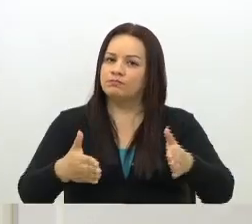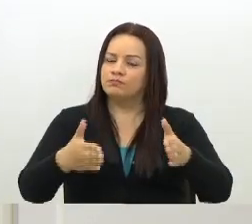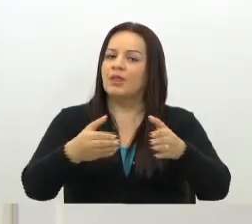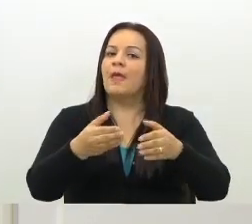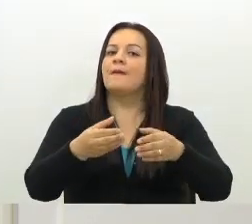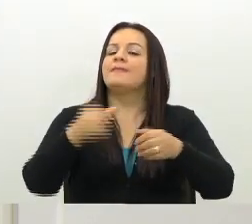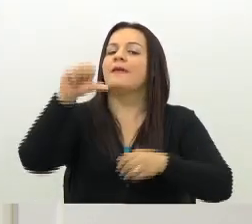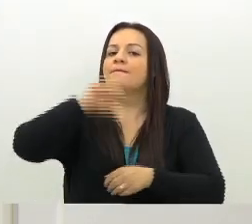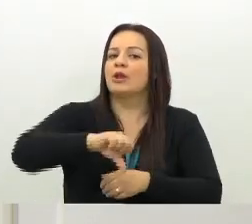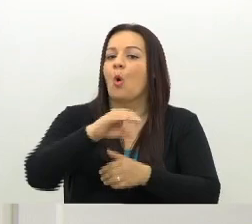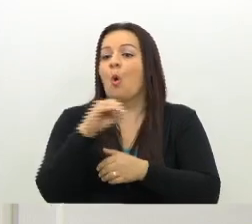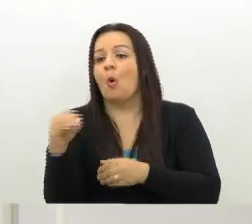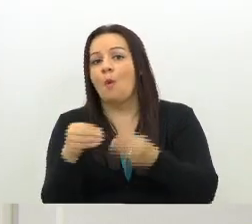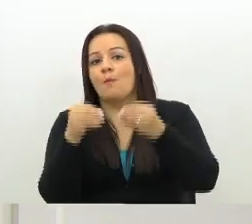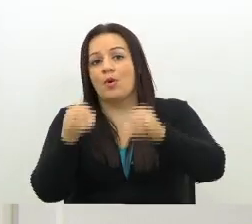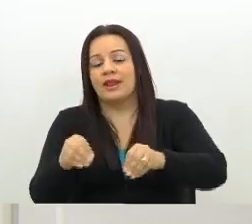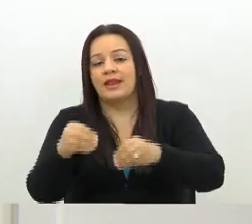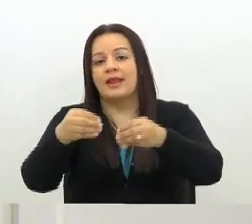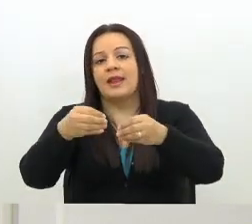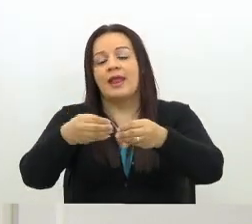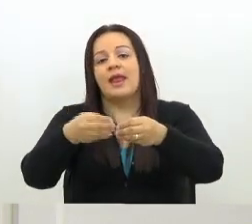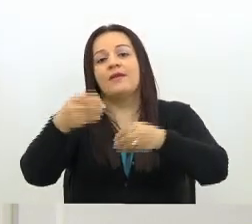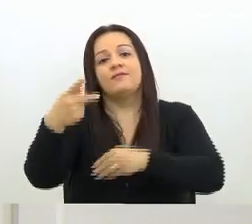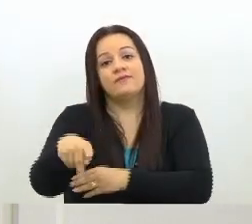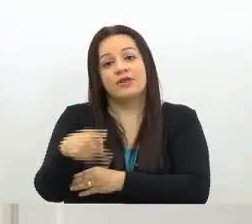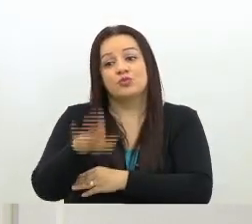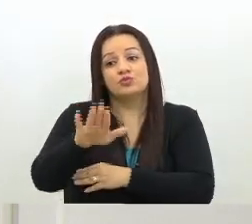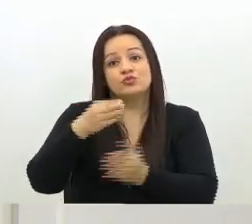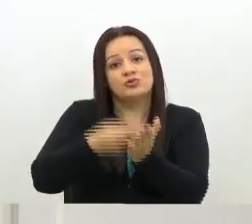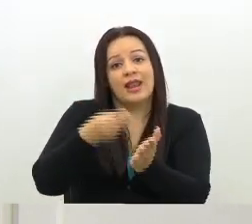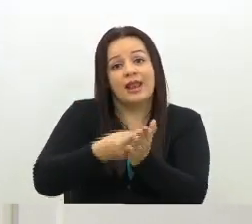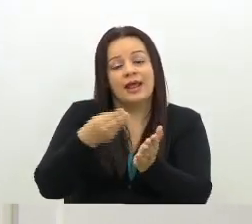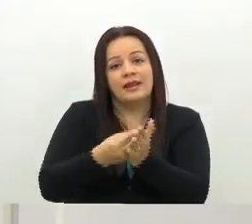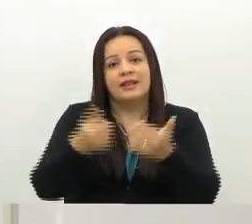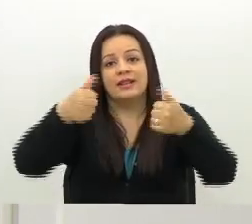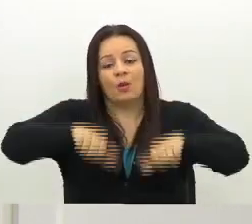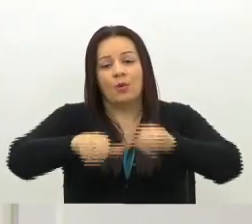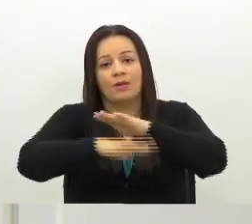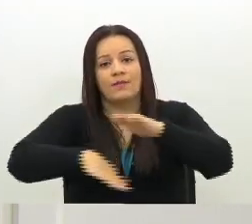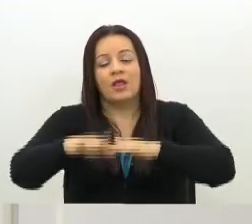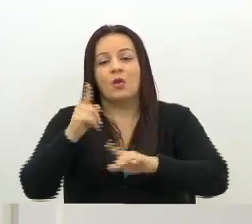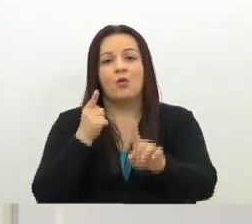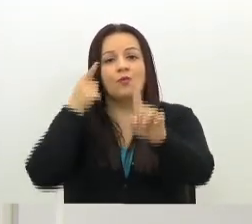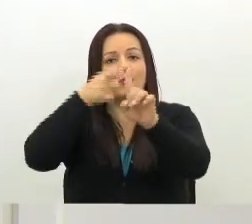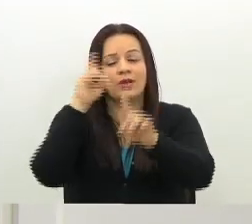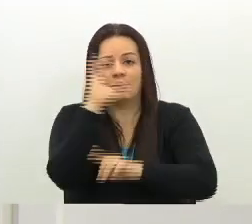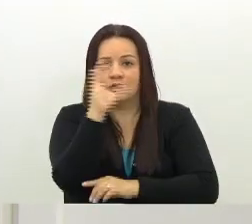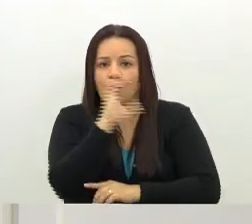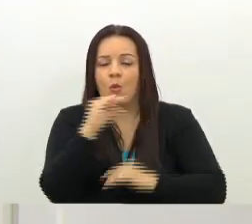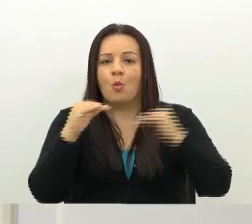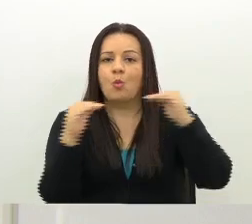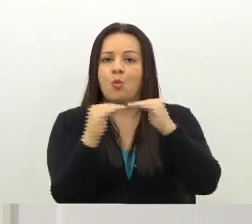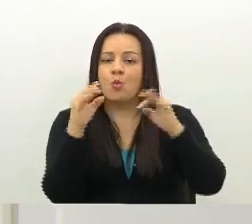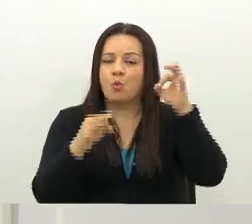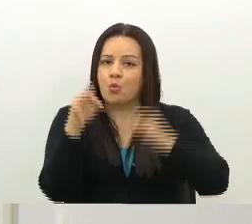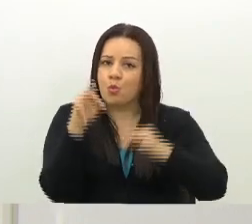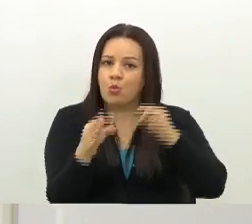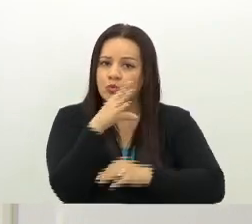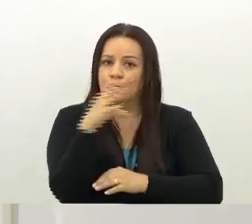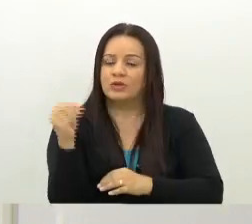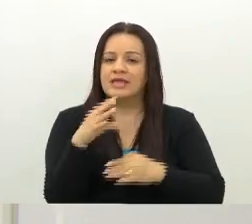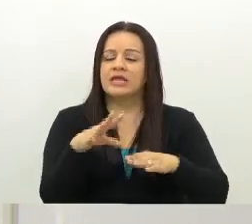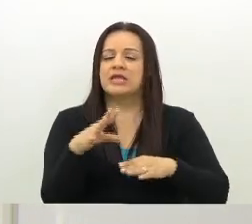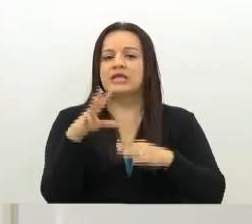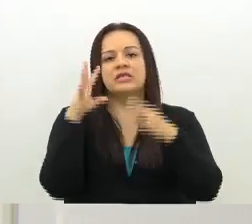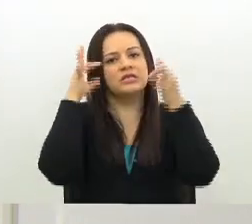o poner en riesgo su salario con base en la convicción de que los fines que se persiguen son totalmente justos y están dispuestos a asumir